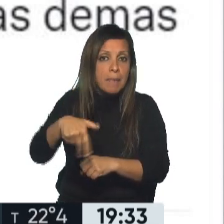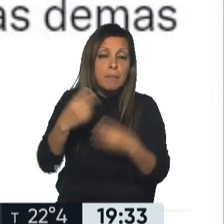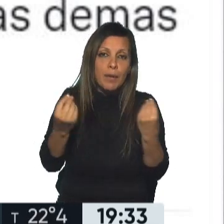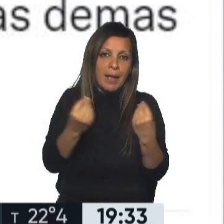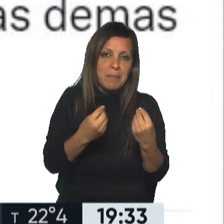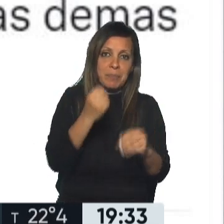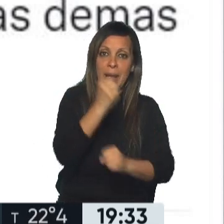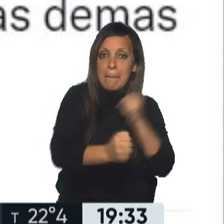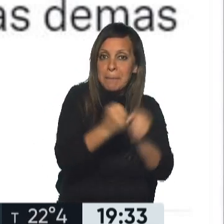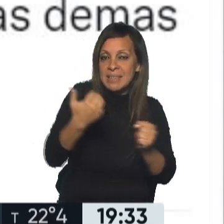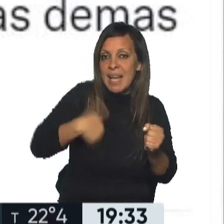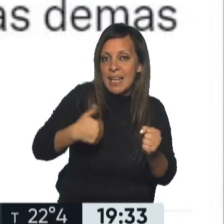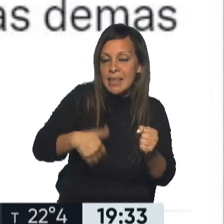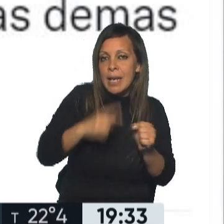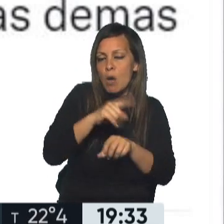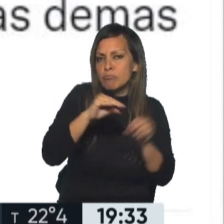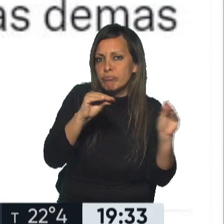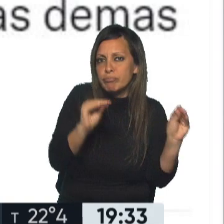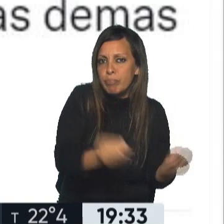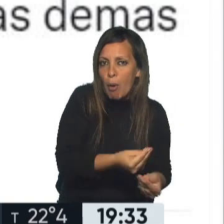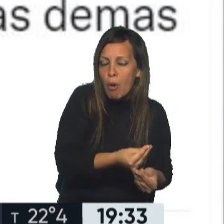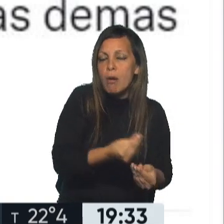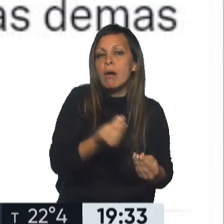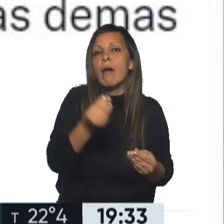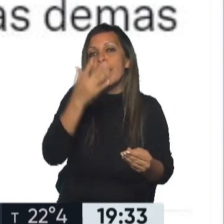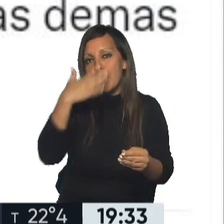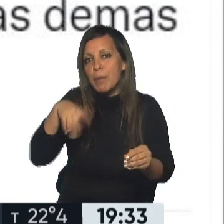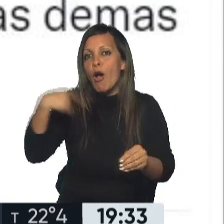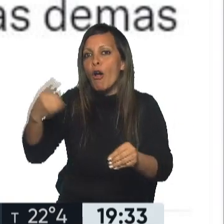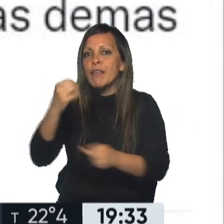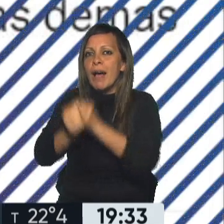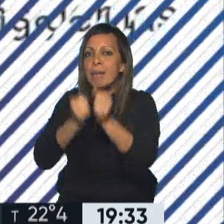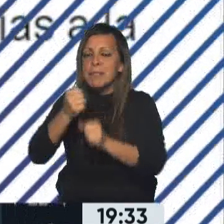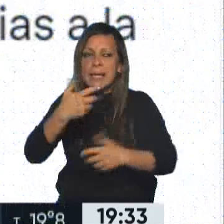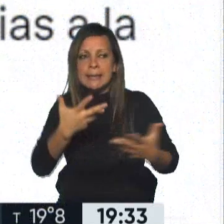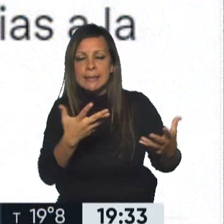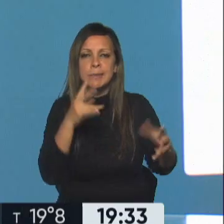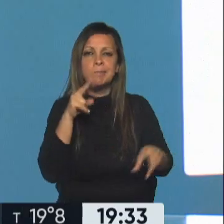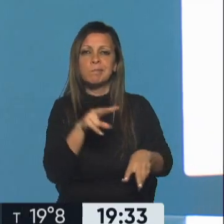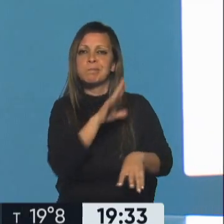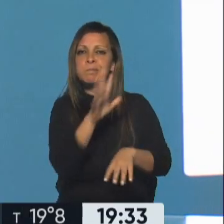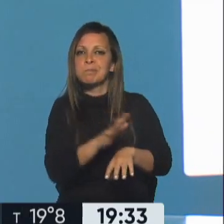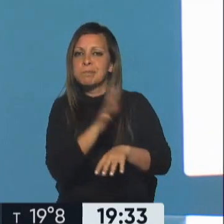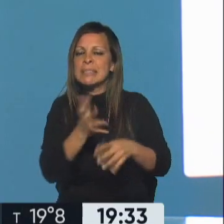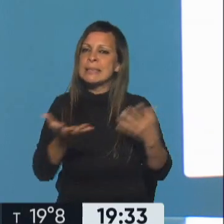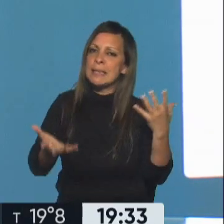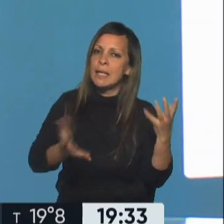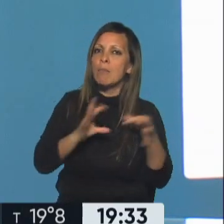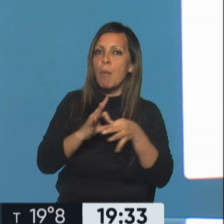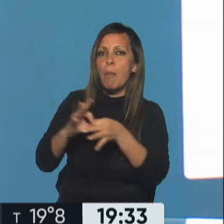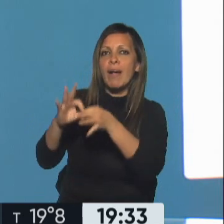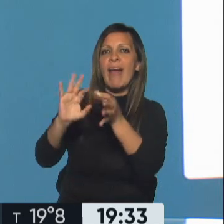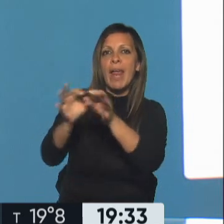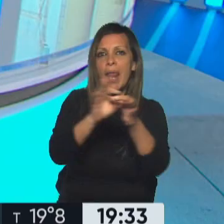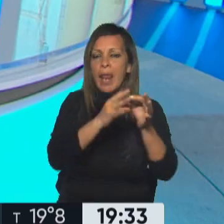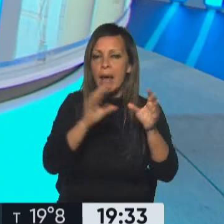empresa defaultea, a las empresas asociadas también después les cuesta generar créditos en el exterior, digamos, hay una serie de